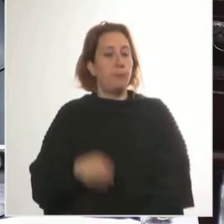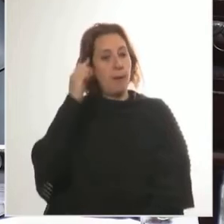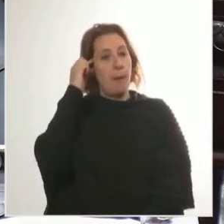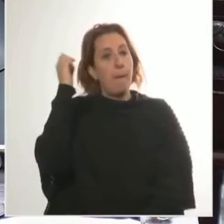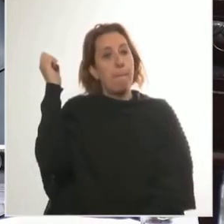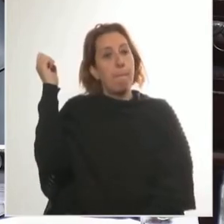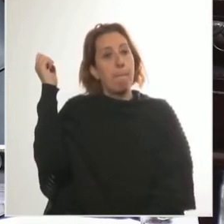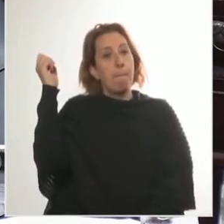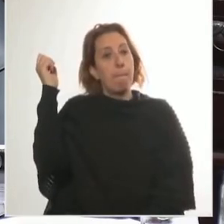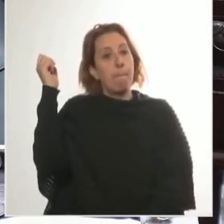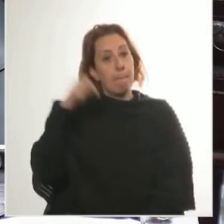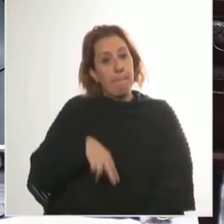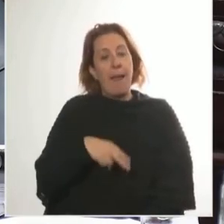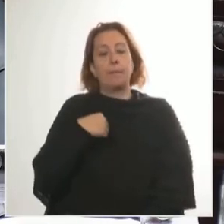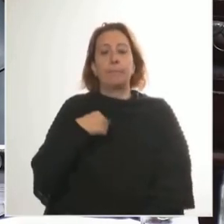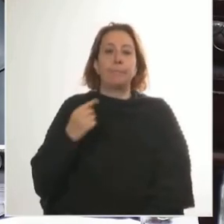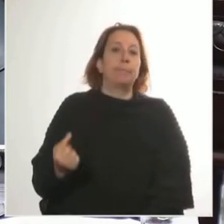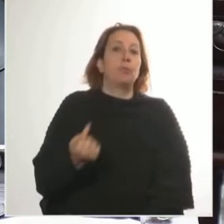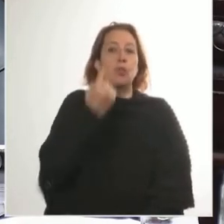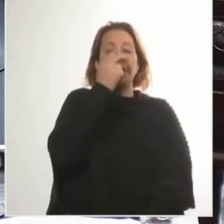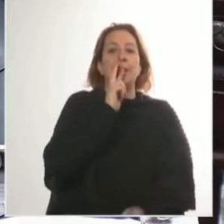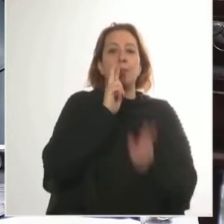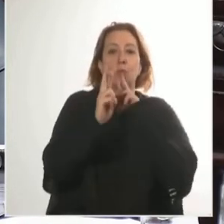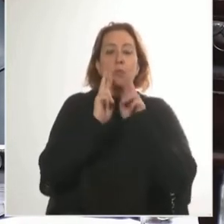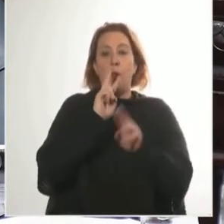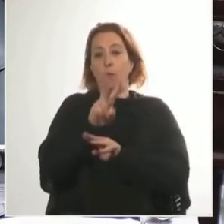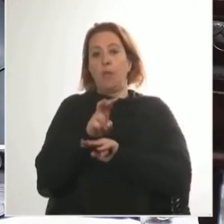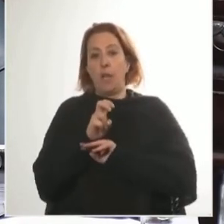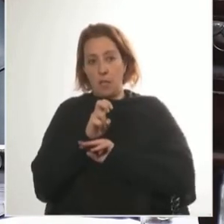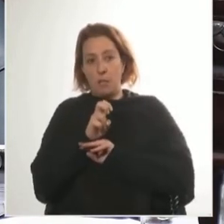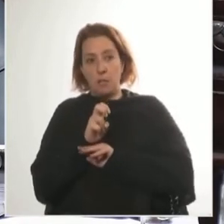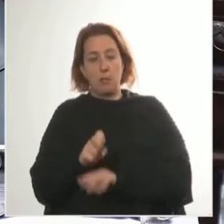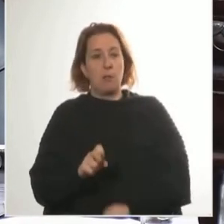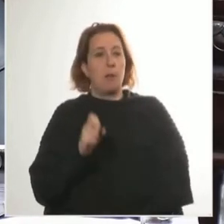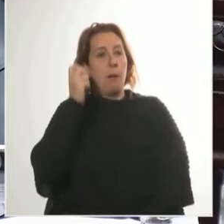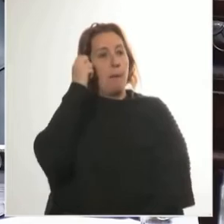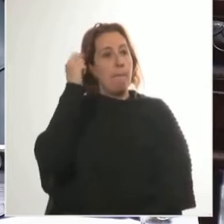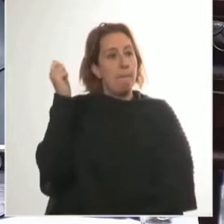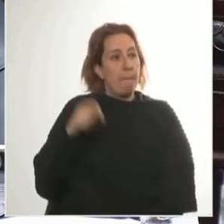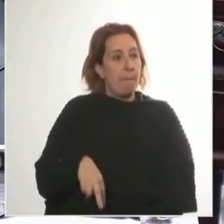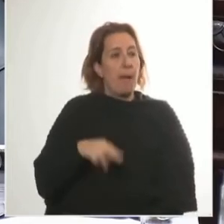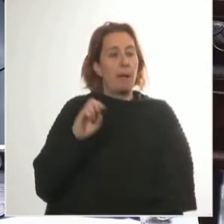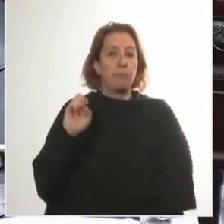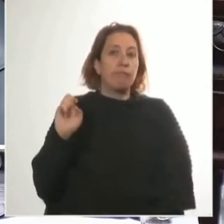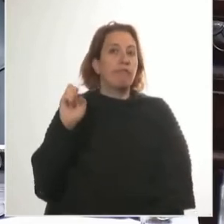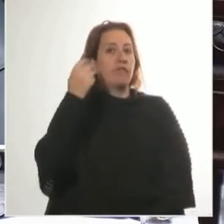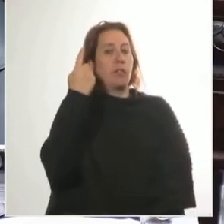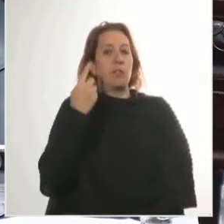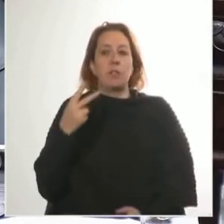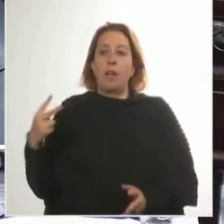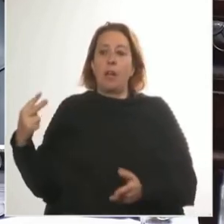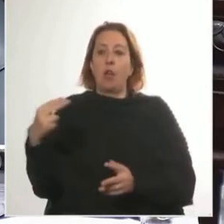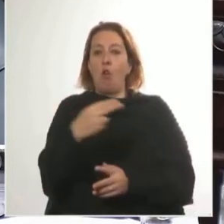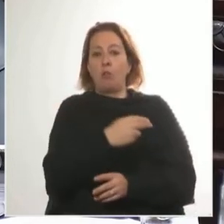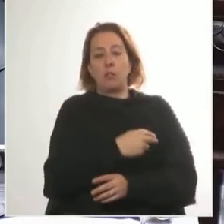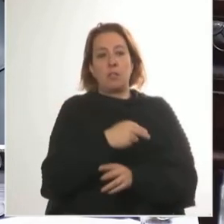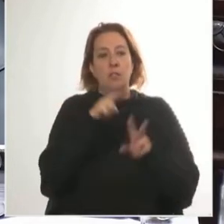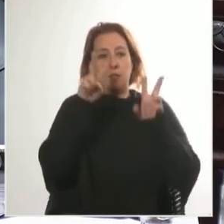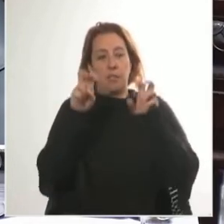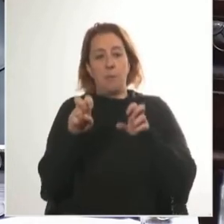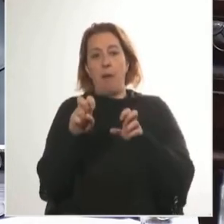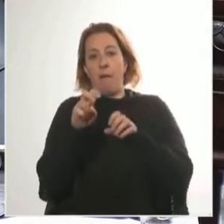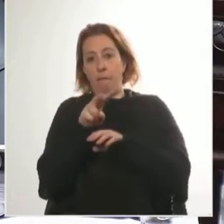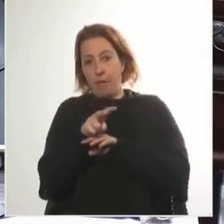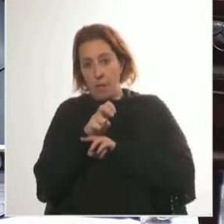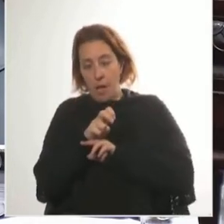prioriza los resultados fiscales, un plan que prioriza recortes en el terreno fiscal, un plan